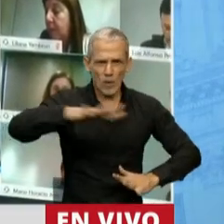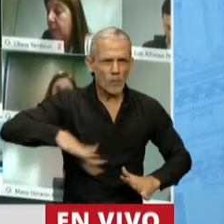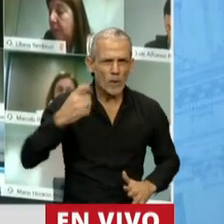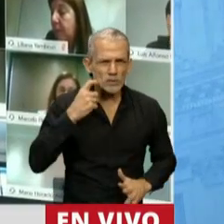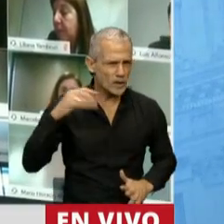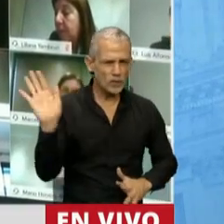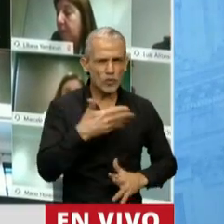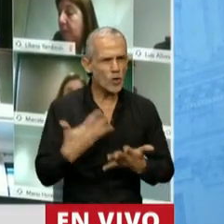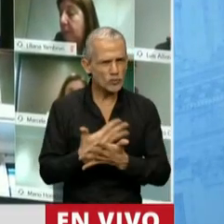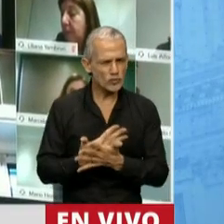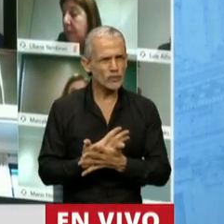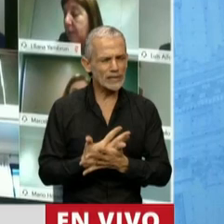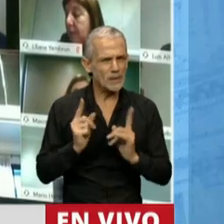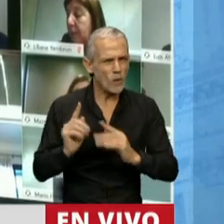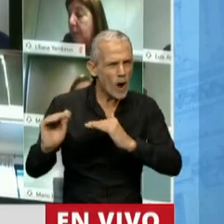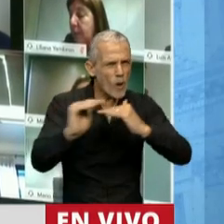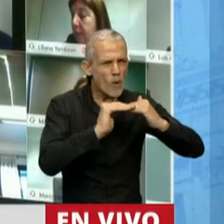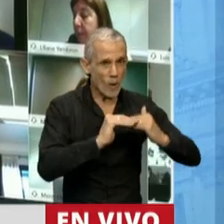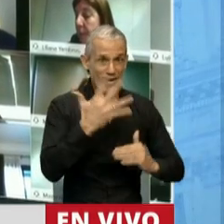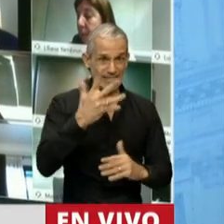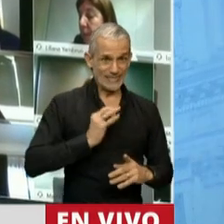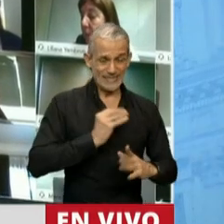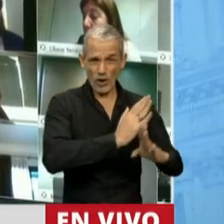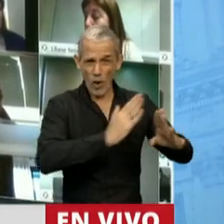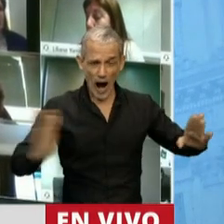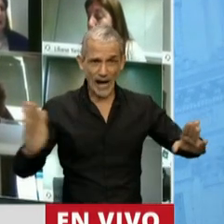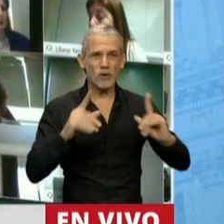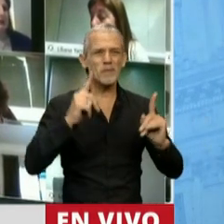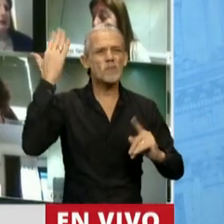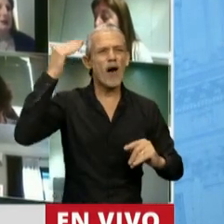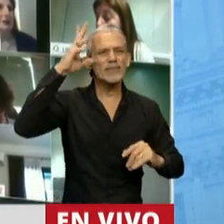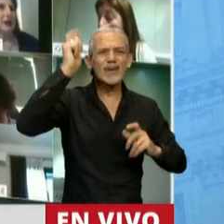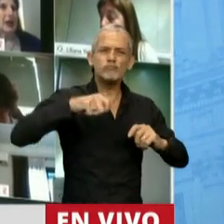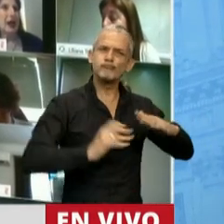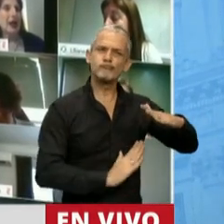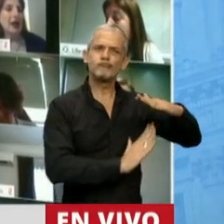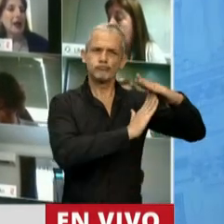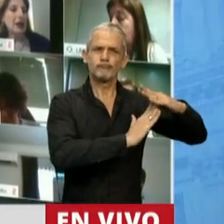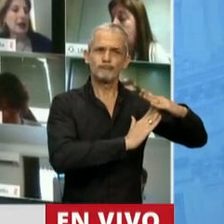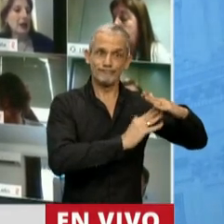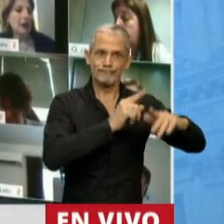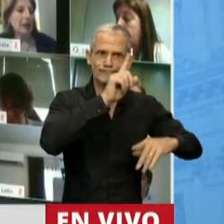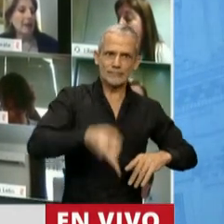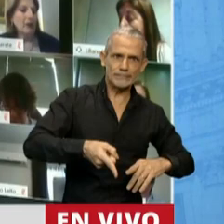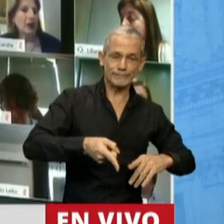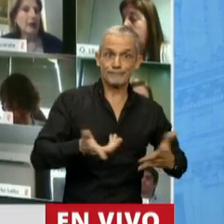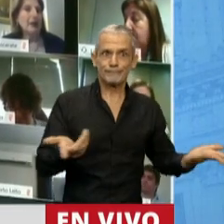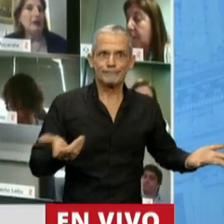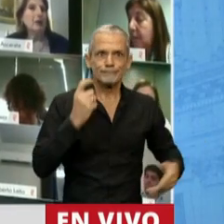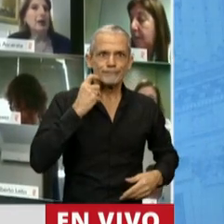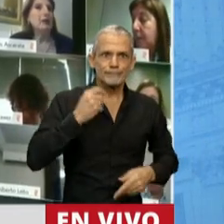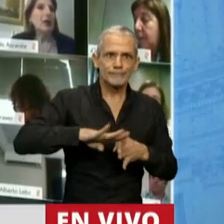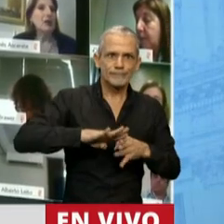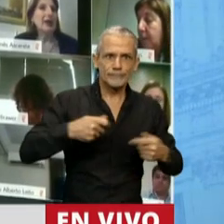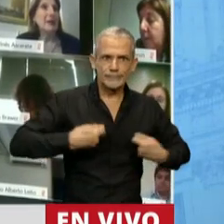Luis. En estos casi 5 años del fallo de la Corte, en el cual no hemos podido cobrar